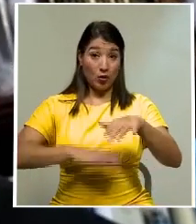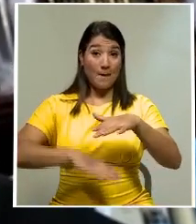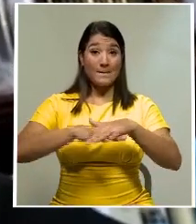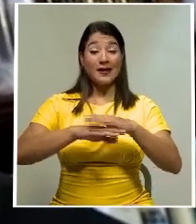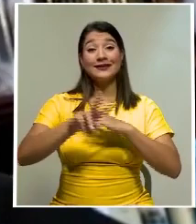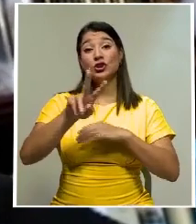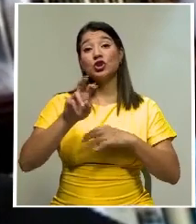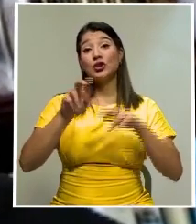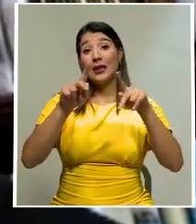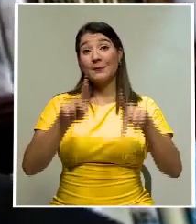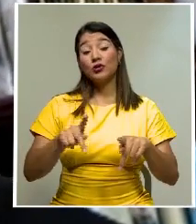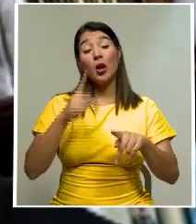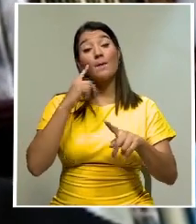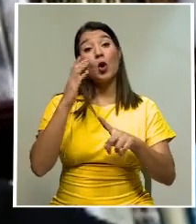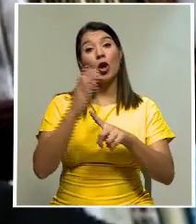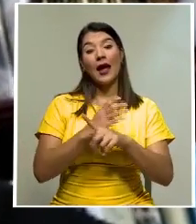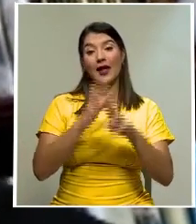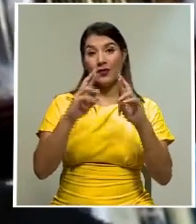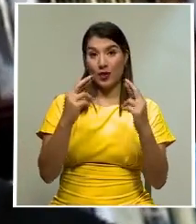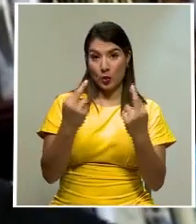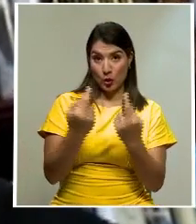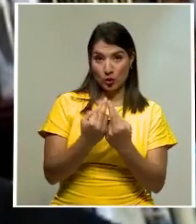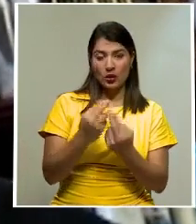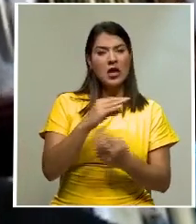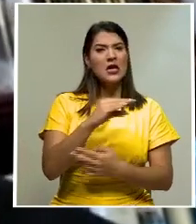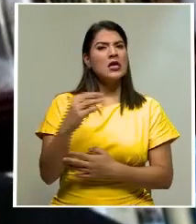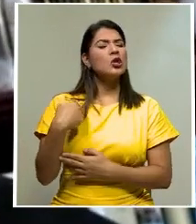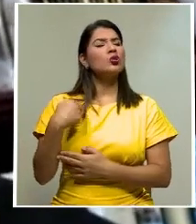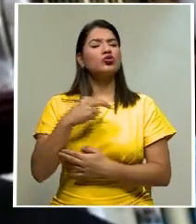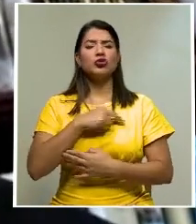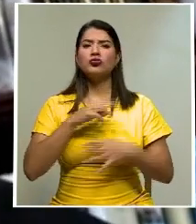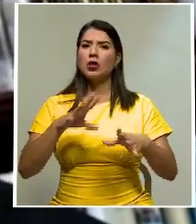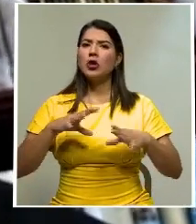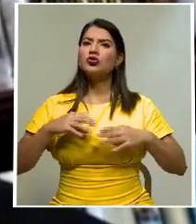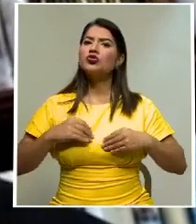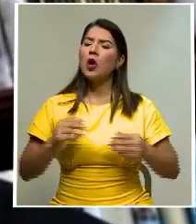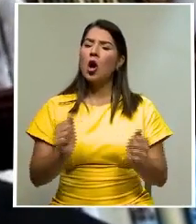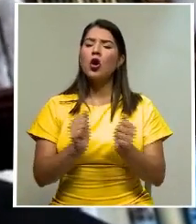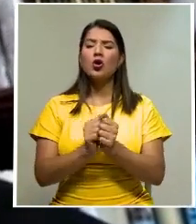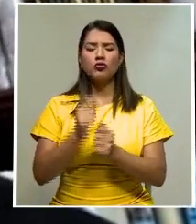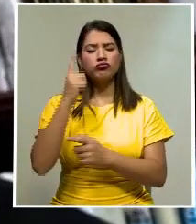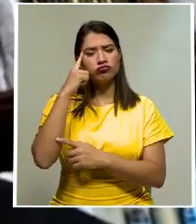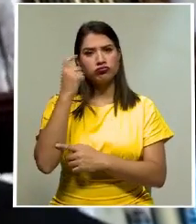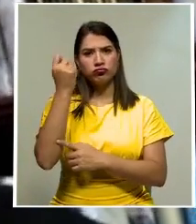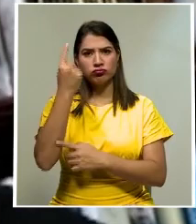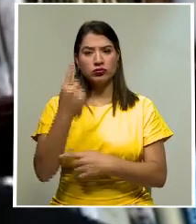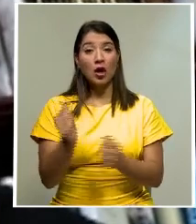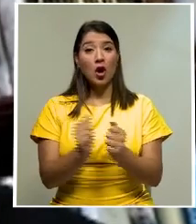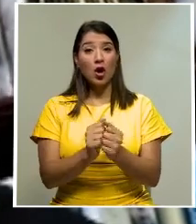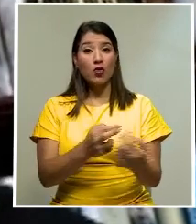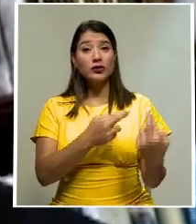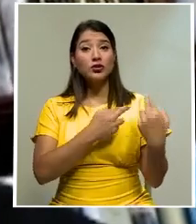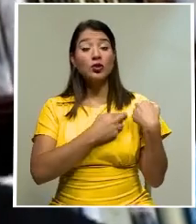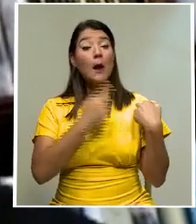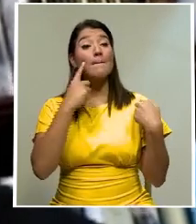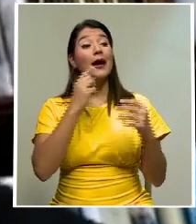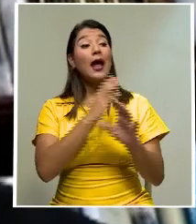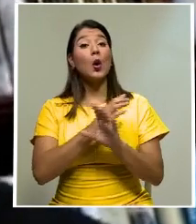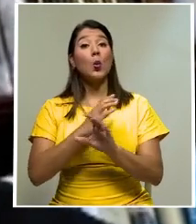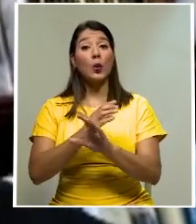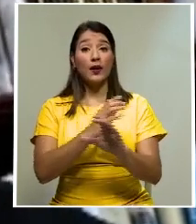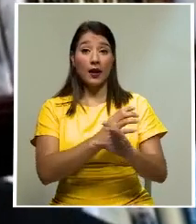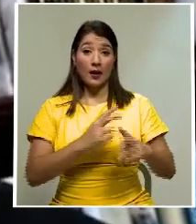200 fieles por templo y lo asumimos con la misma conciencia, con la misma responsabilidad en el cuidado de la vida y la salud de